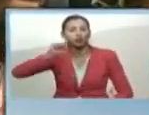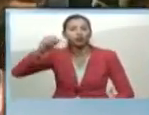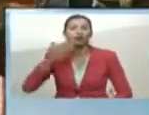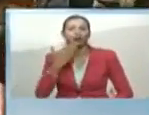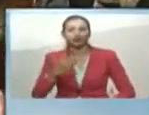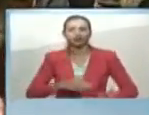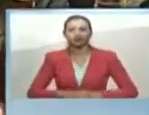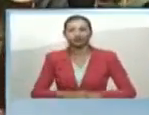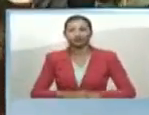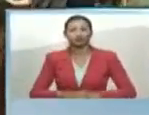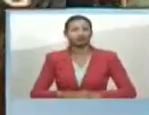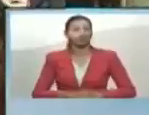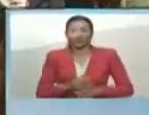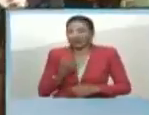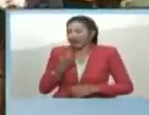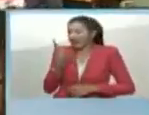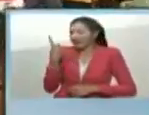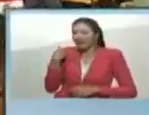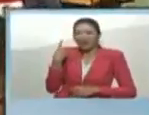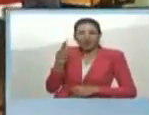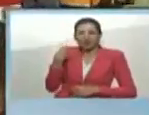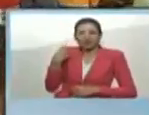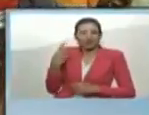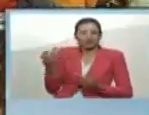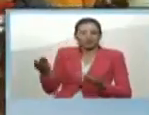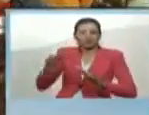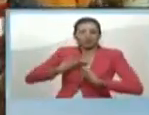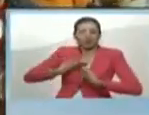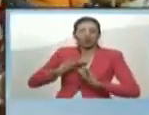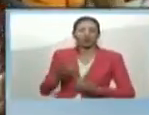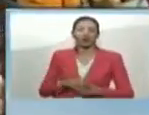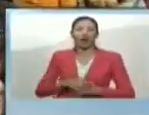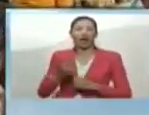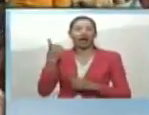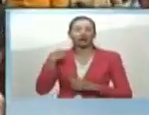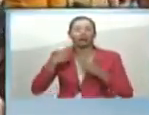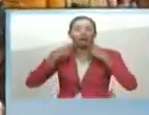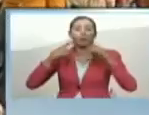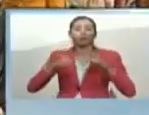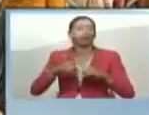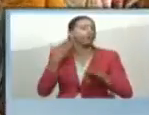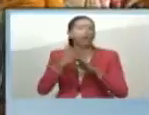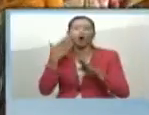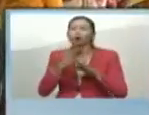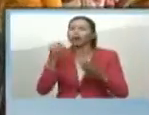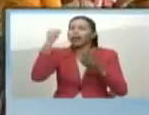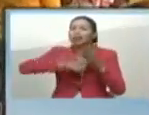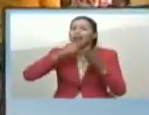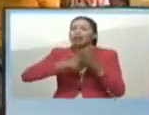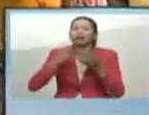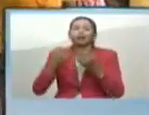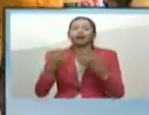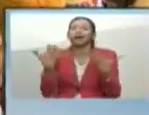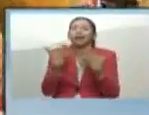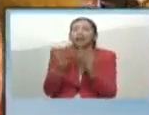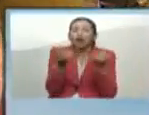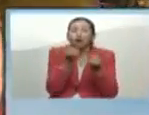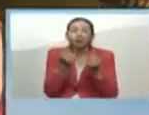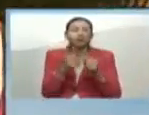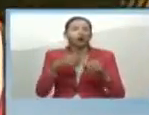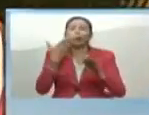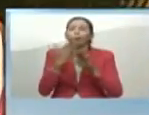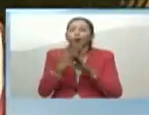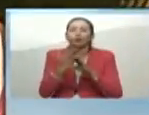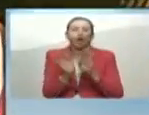calientico pues este informe está caliente con guerra económica sin guerra económica que estamos Mire un informe de Naciones Unidas